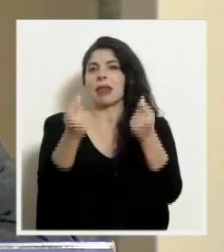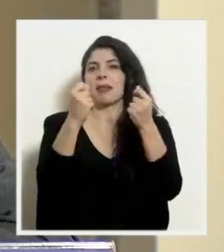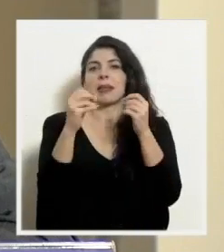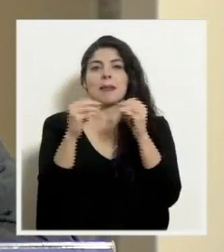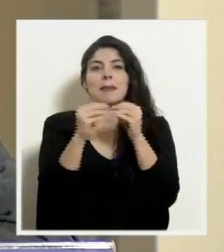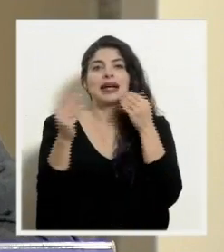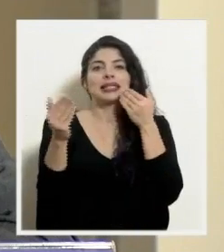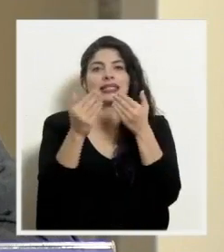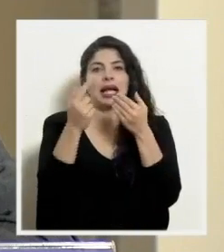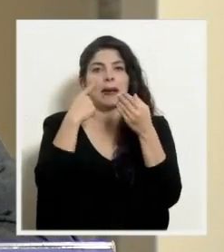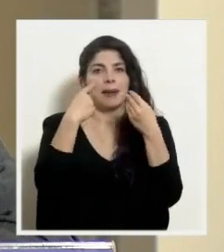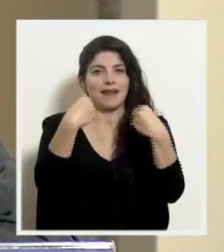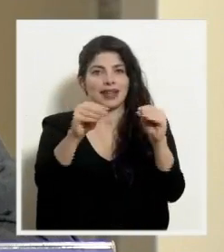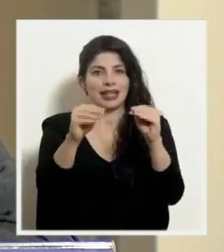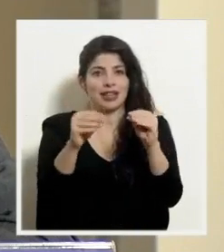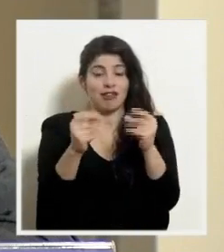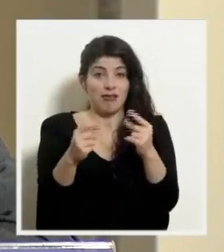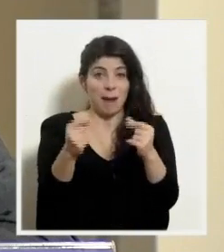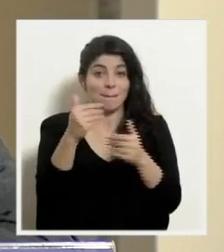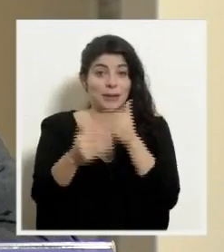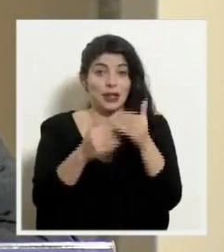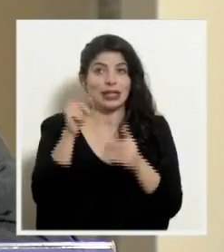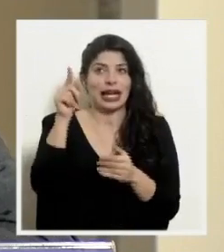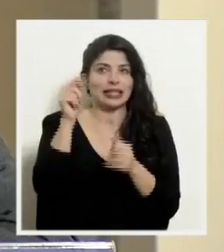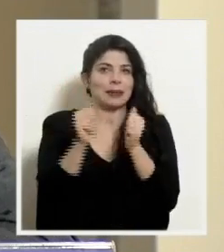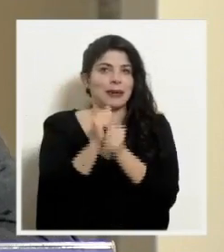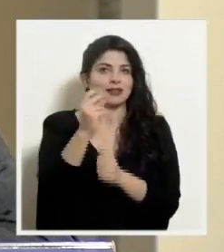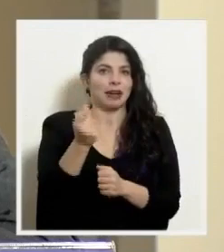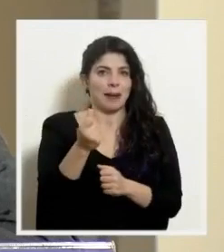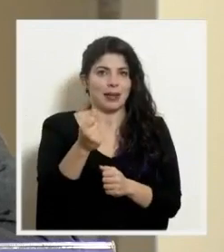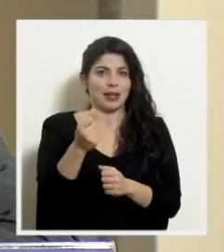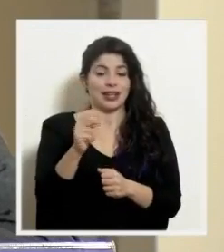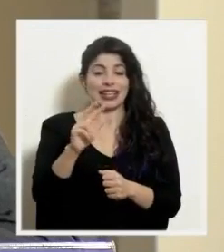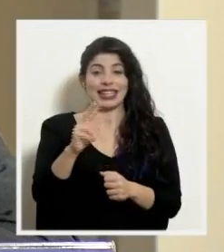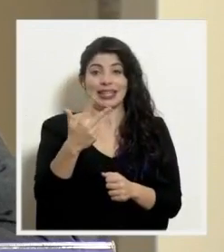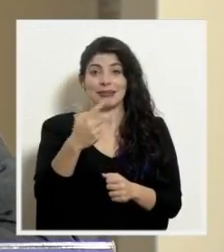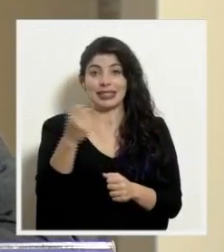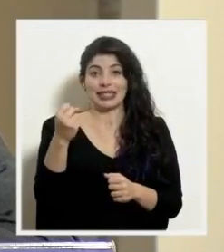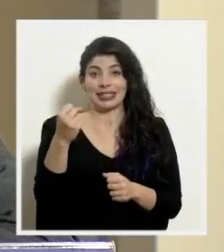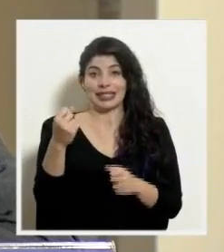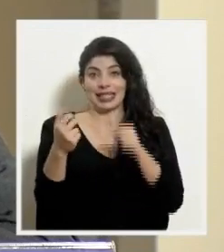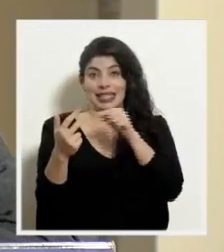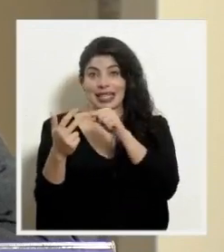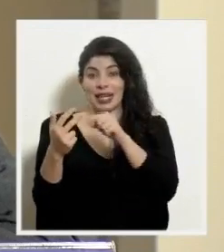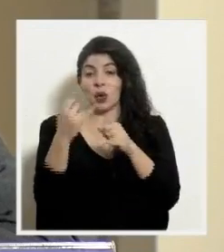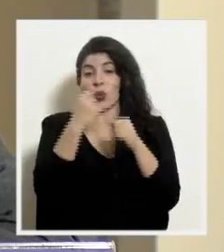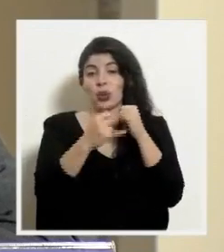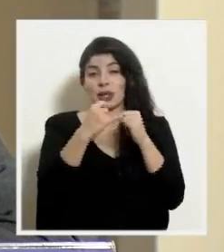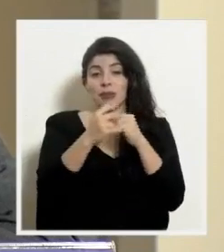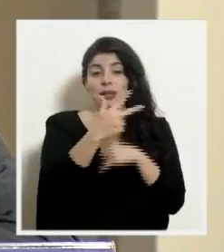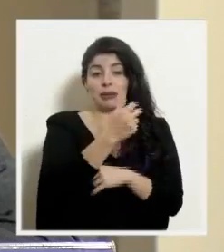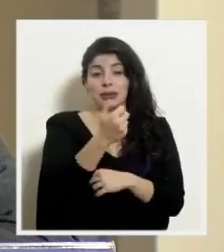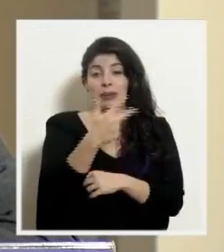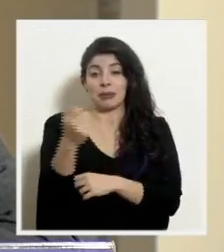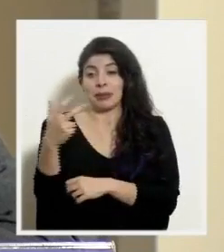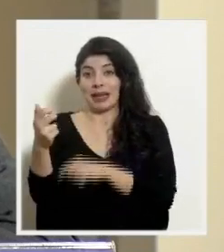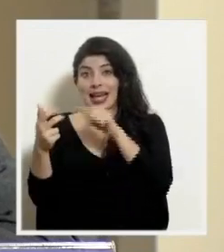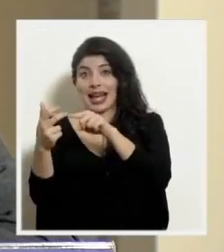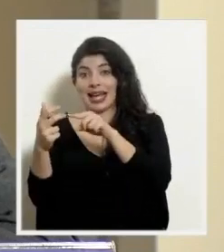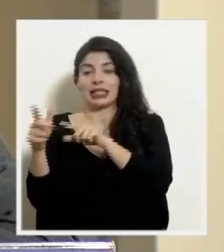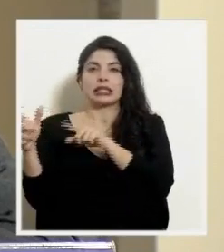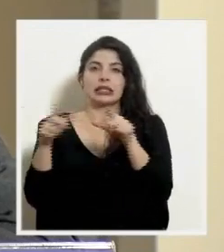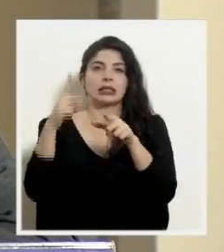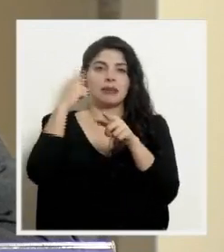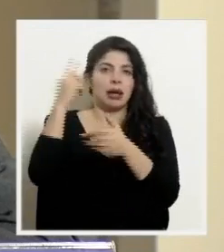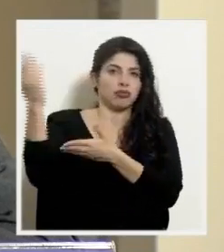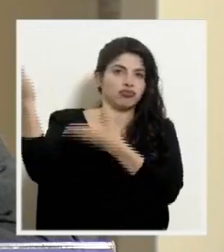más cercana para poder acelerar el proceso a partir del tercer trimestre comienzan a llegar y está pactado para que